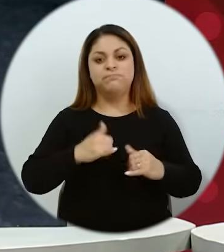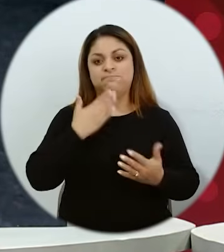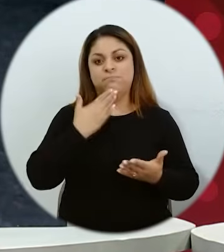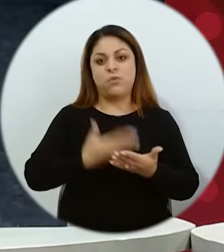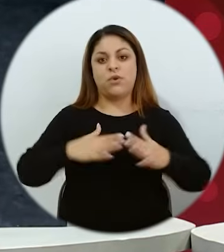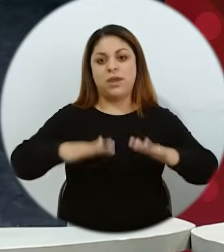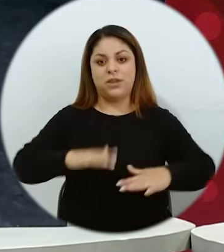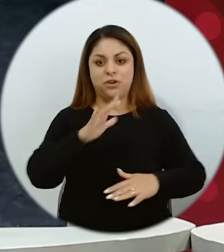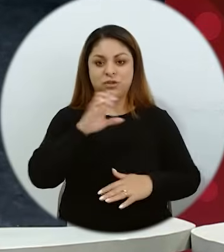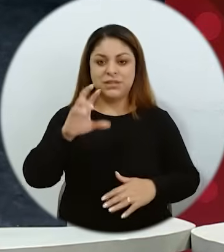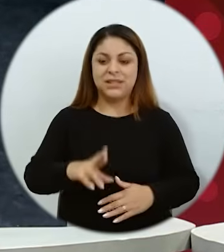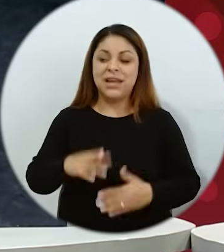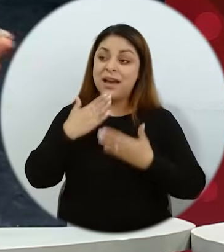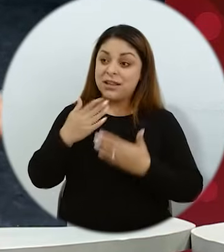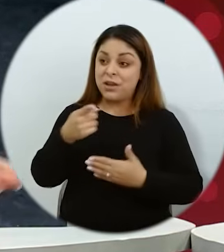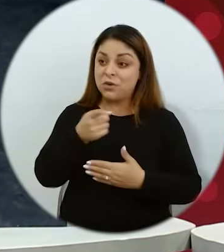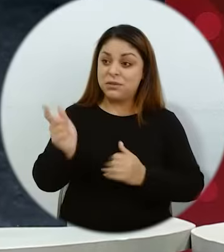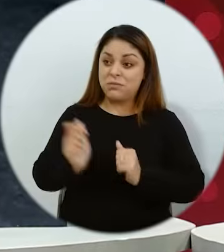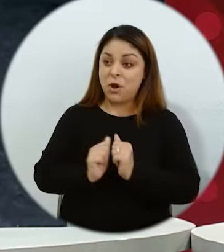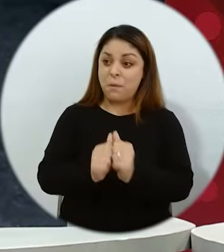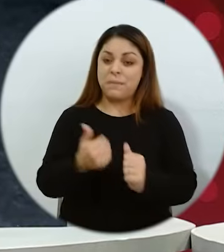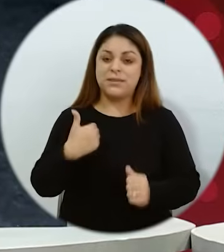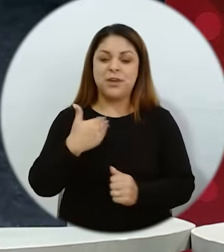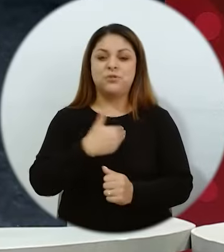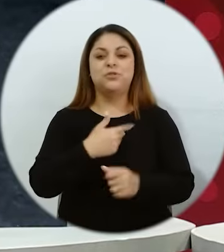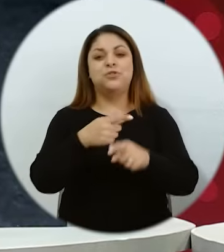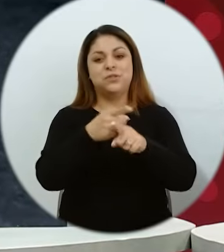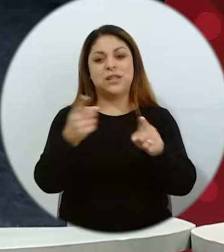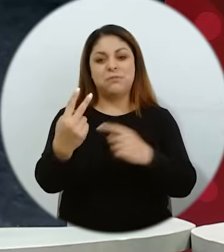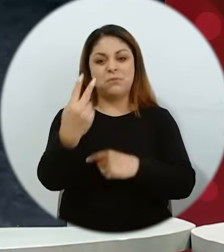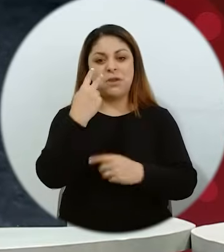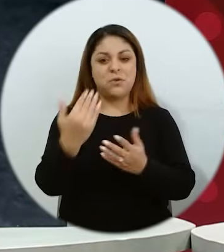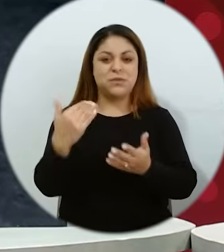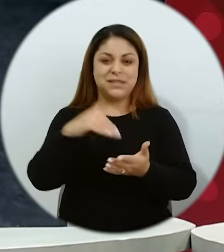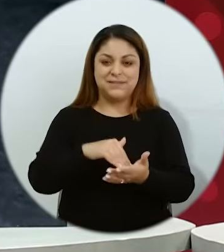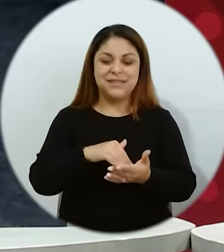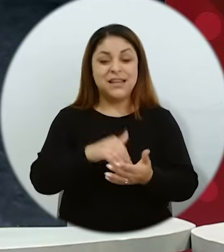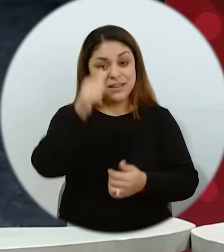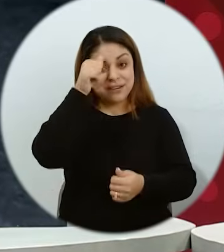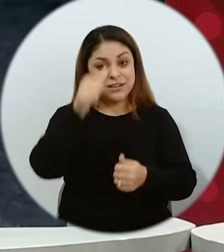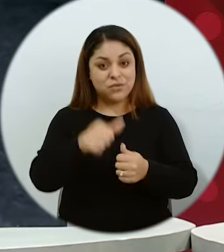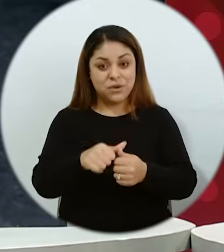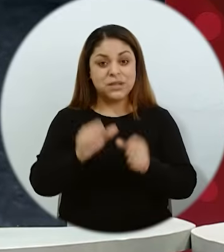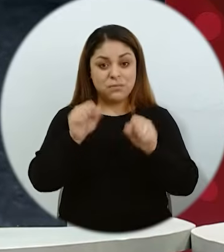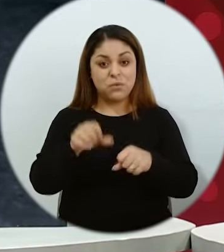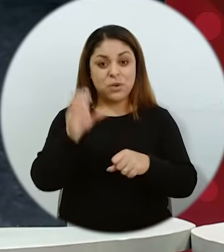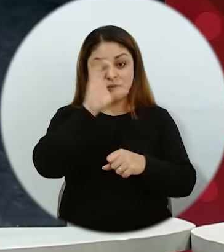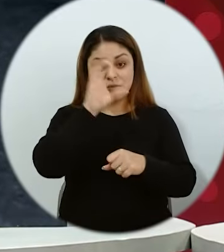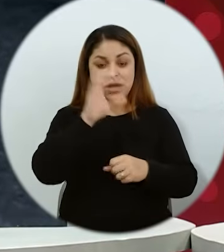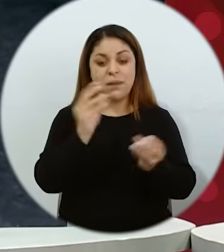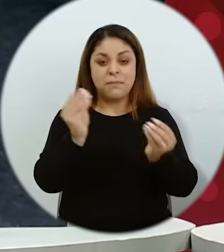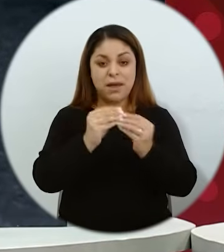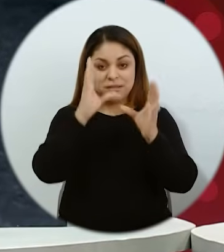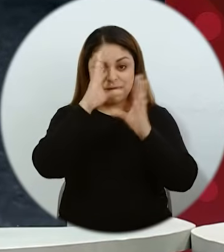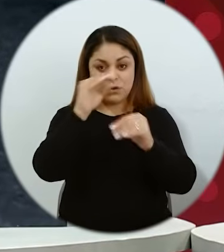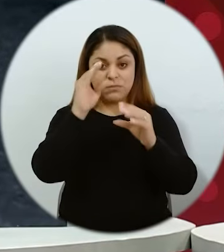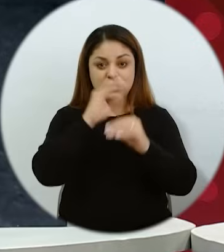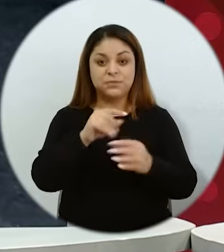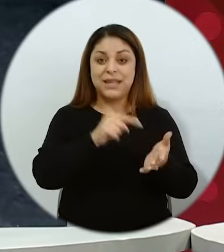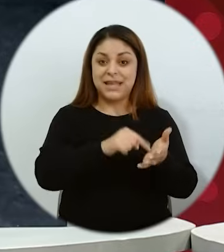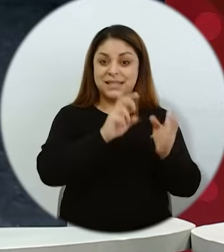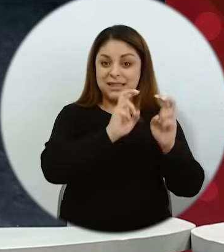ha caracterizado aquí en Costa Rica. Gracias a ustedes por acompañarnos y a ustedes por estar con nosotros una vez más. Les recuerdo que puede buscar